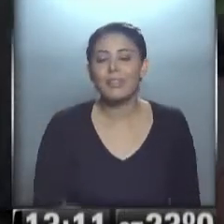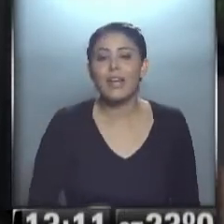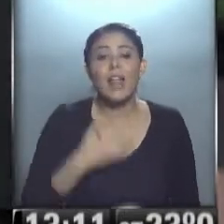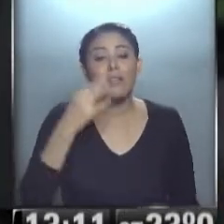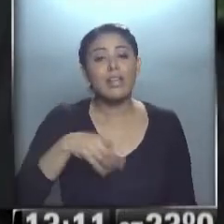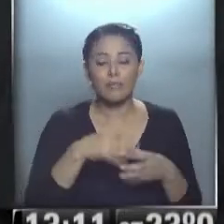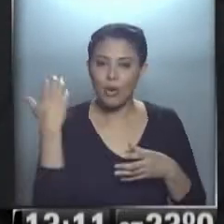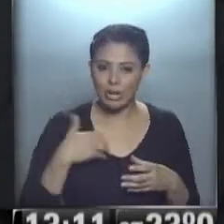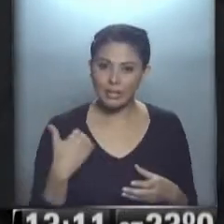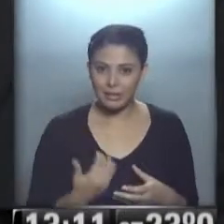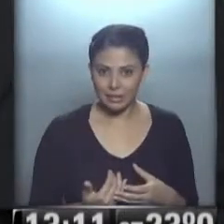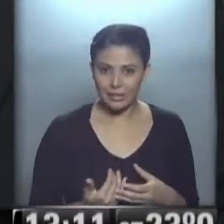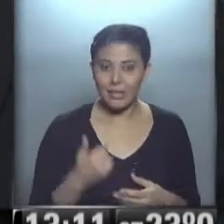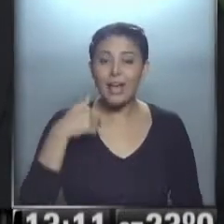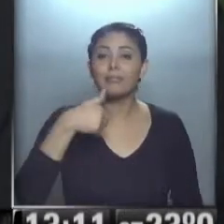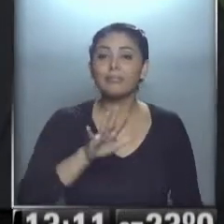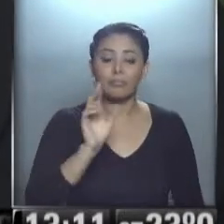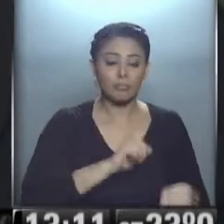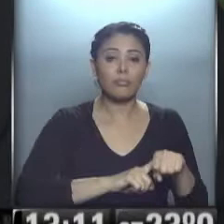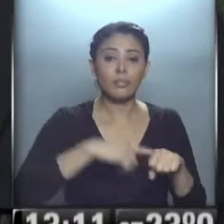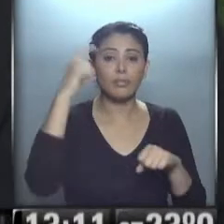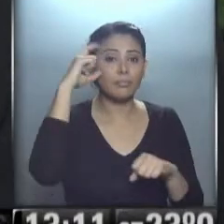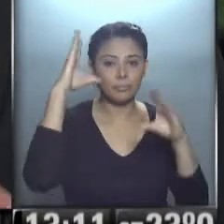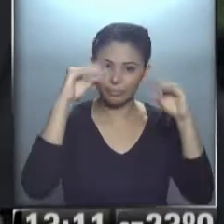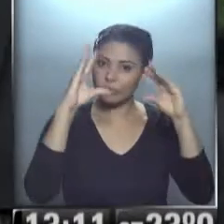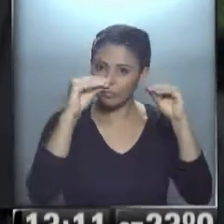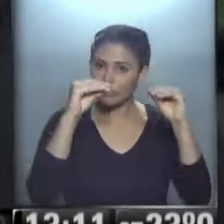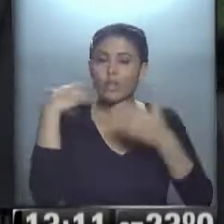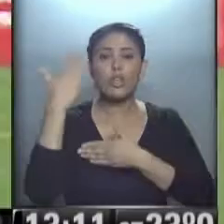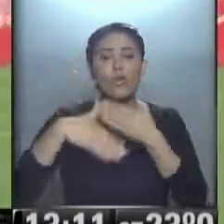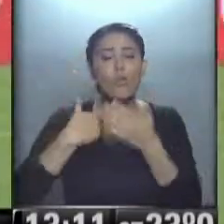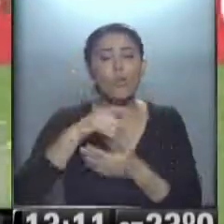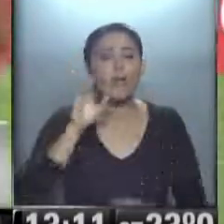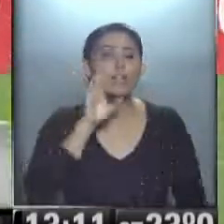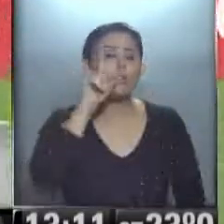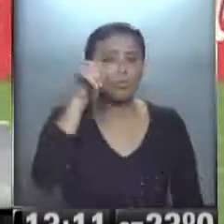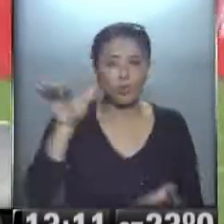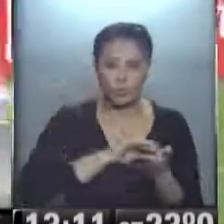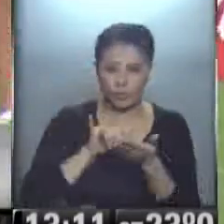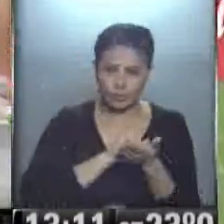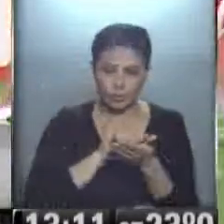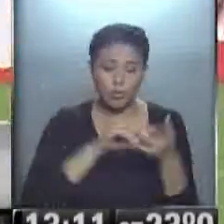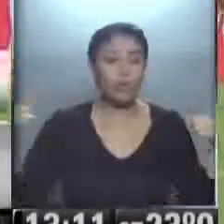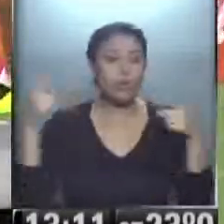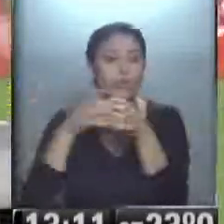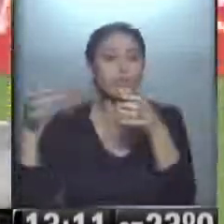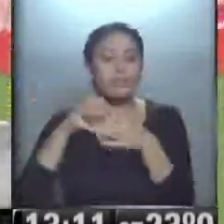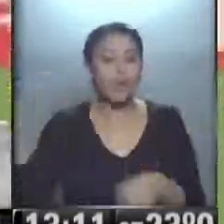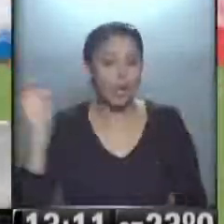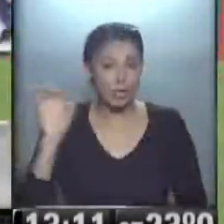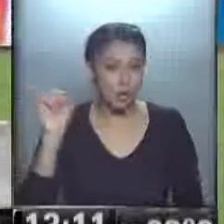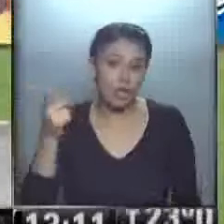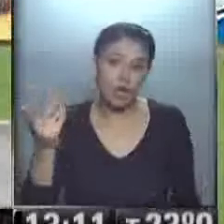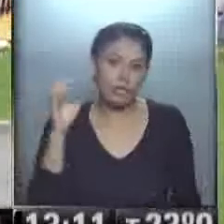es que Argentina, como decíamos, a partir de las 22 va a estar jugando en el MetLife de New Jersey ante Ecuador. Equipo